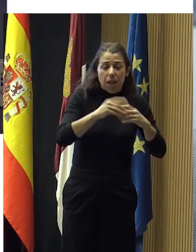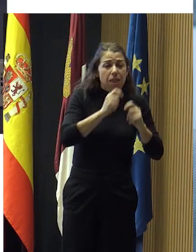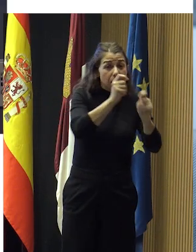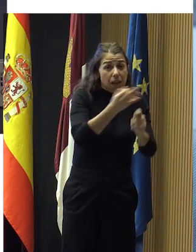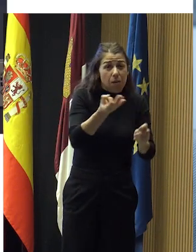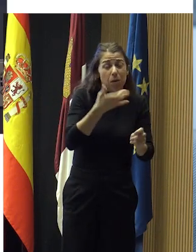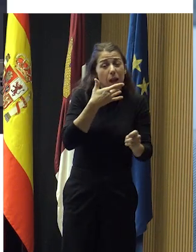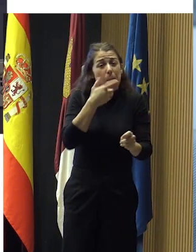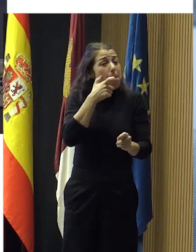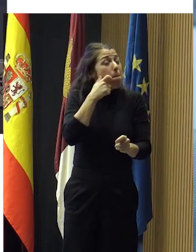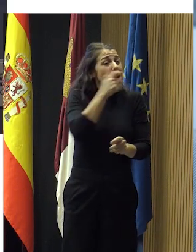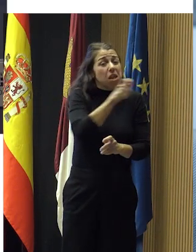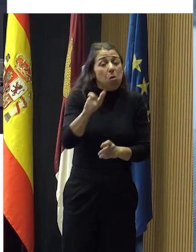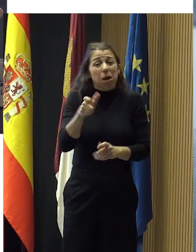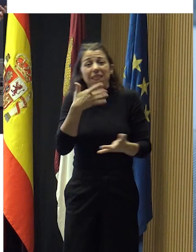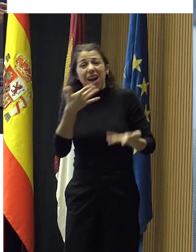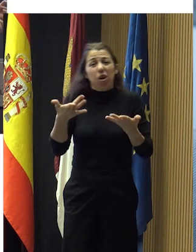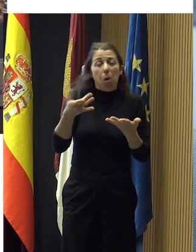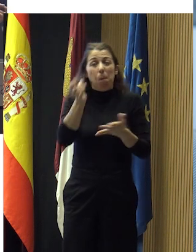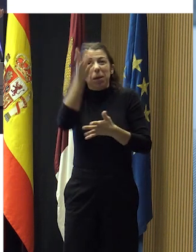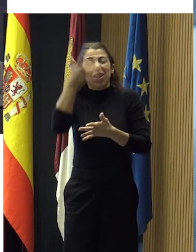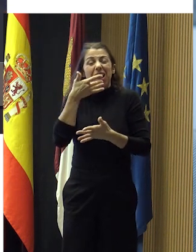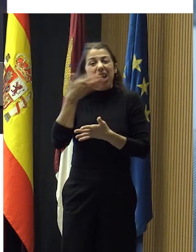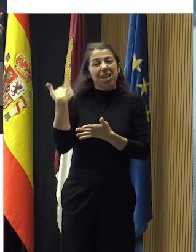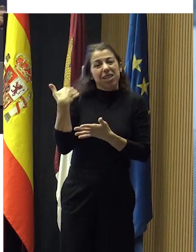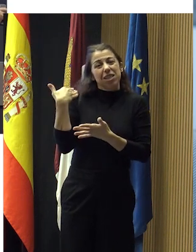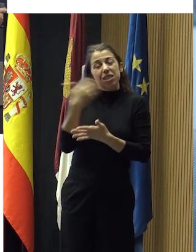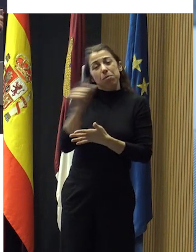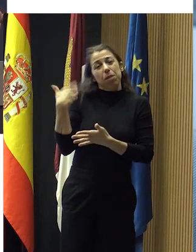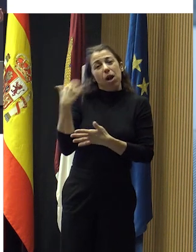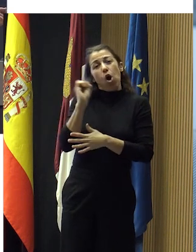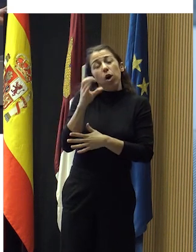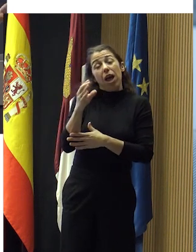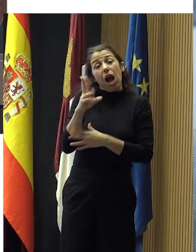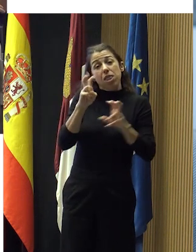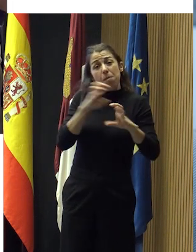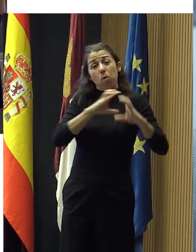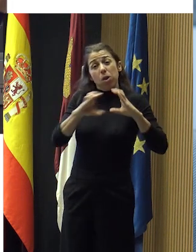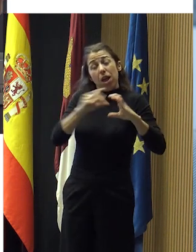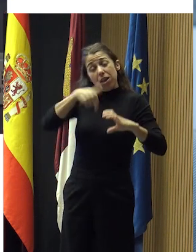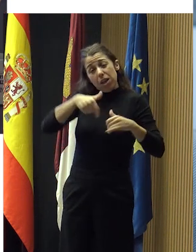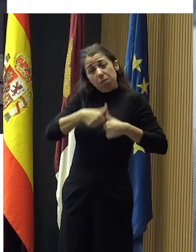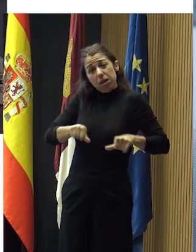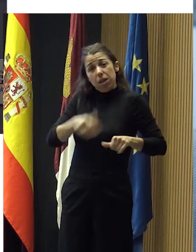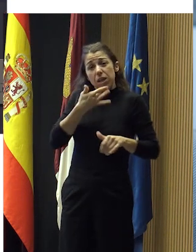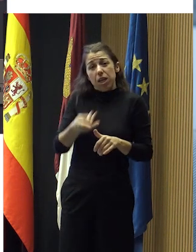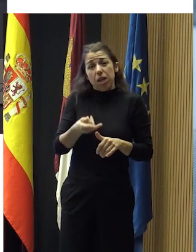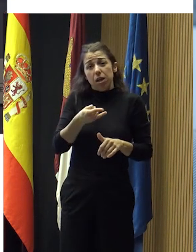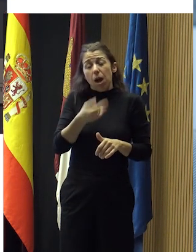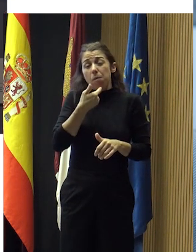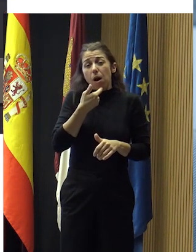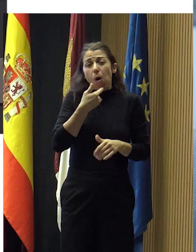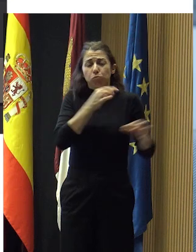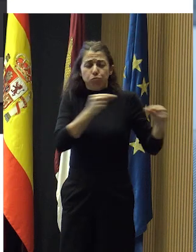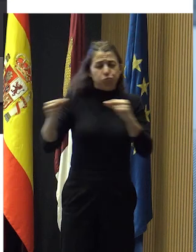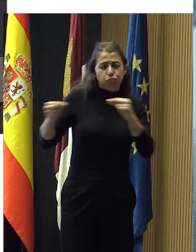la humanización parece una utopía. La semana pasada estaba en unas jornadas de comunicación aquí en Albacete y había una